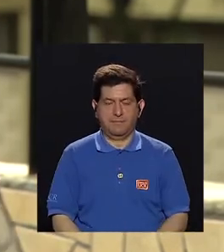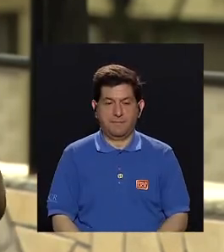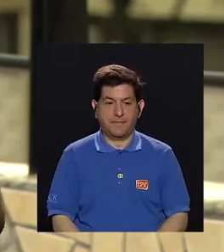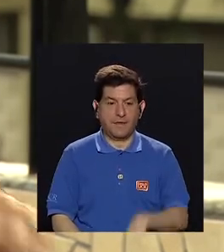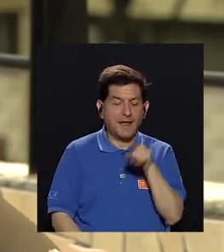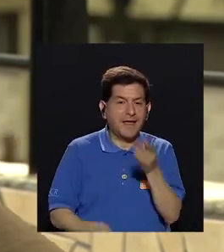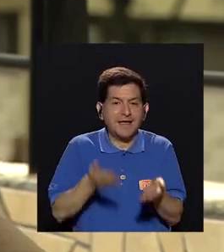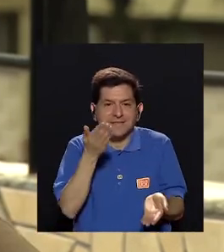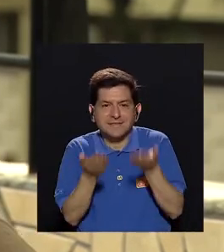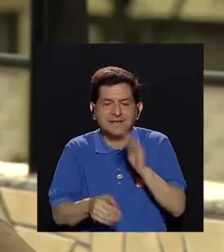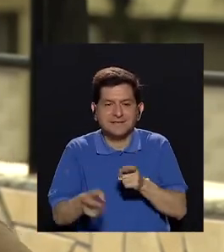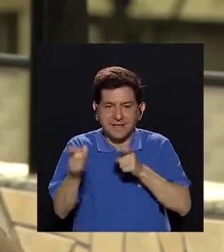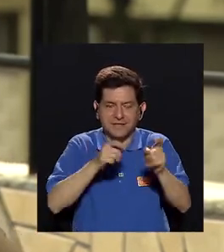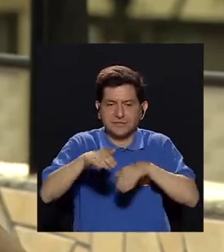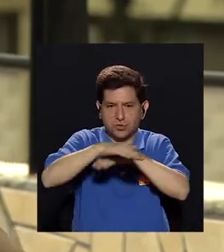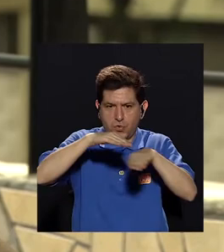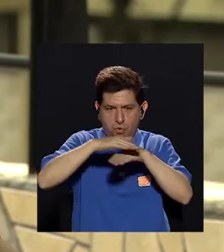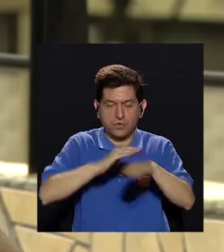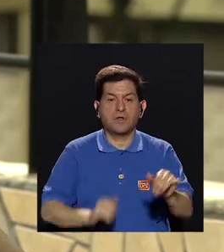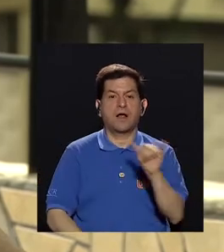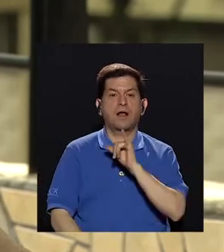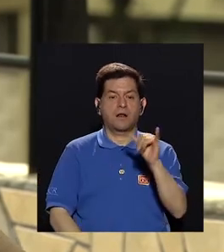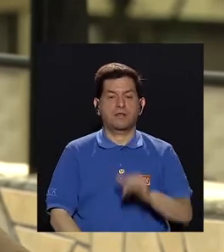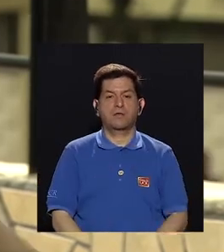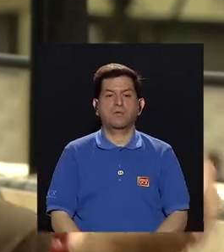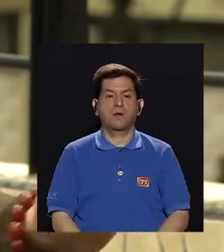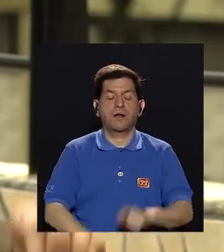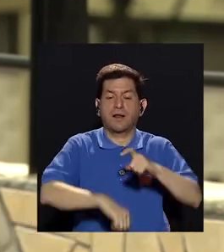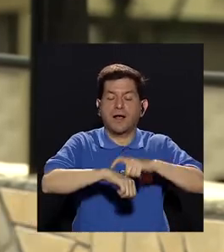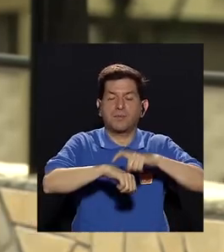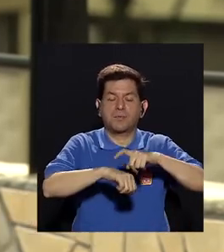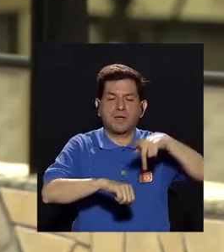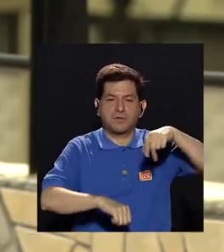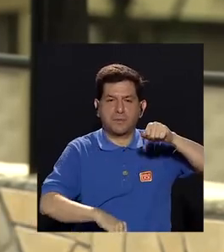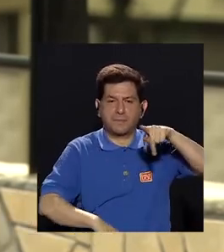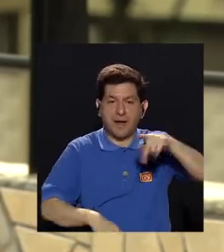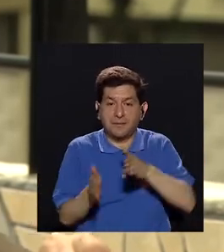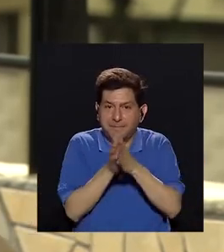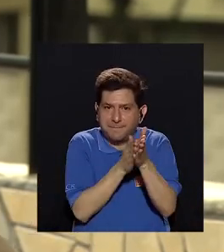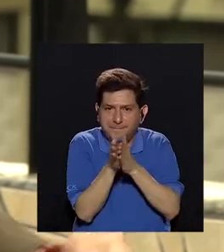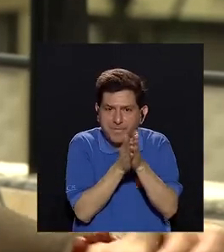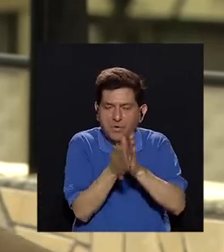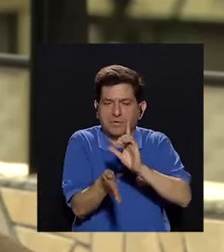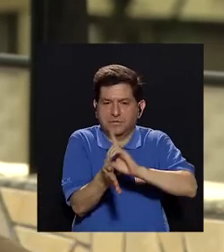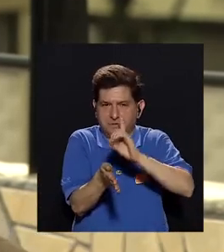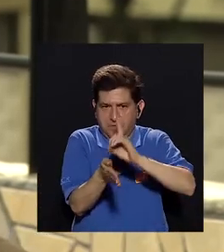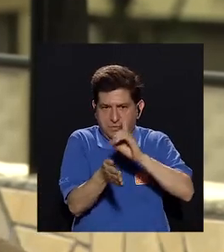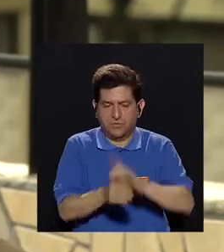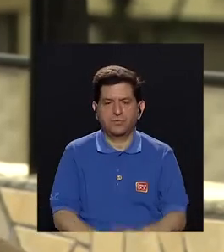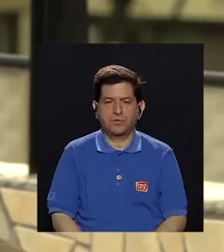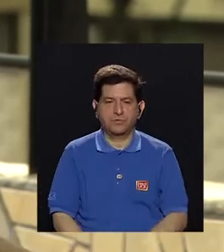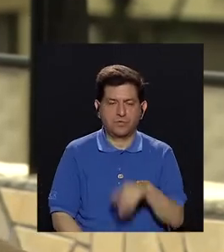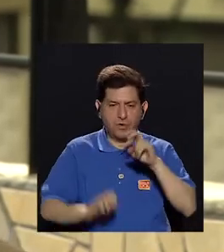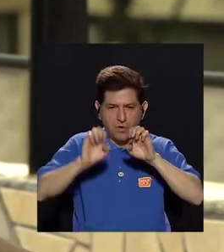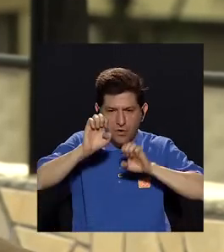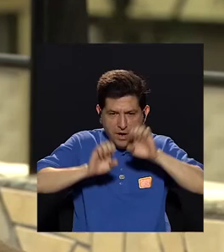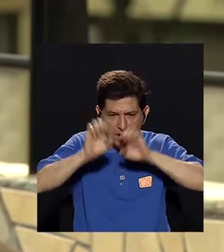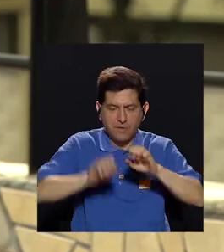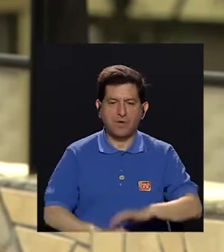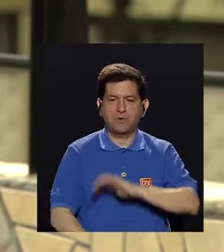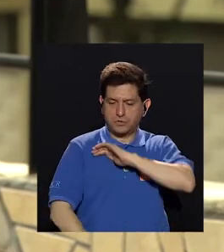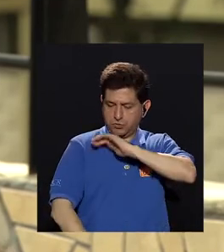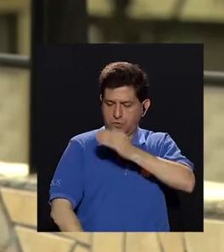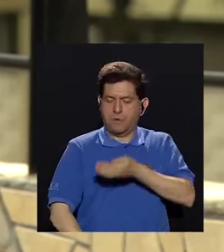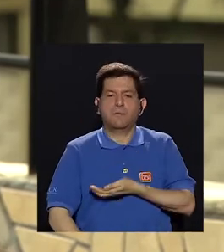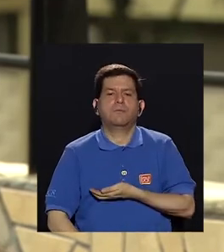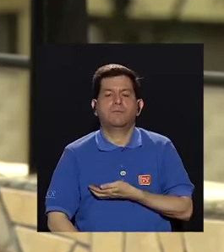Entonces, ese sería, digamos, como un control básico. Igualmente, el espacio de Papanicolaou debe aprovecharse por los médicos para hacer la evaluación